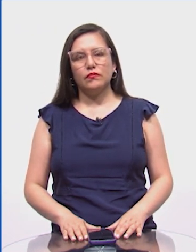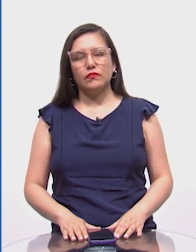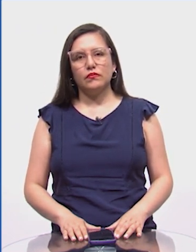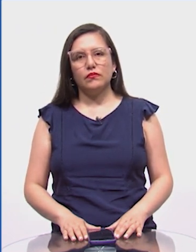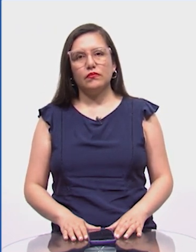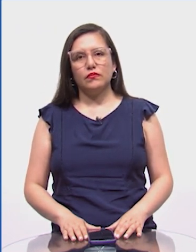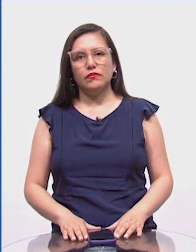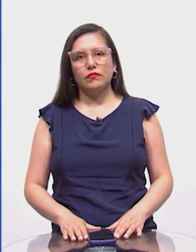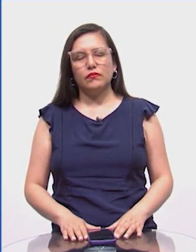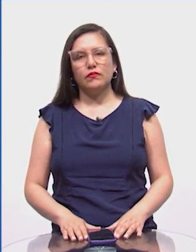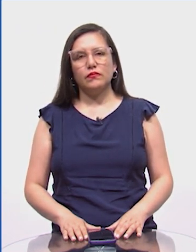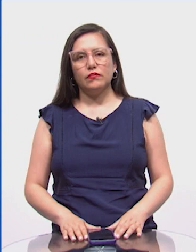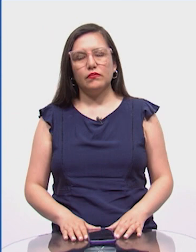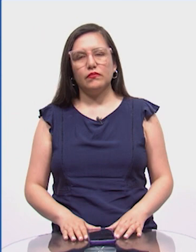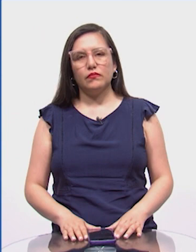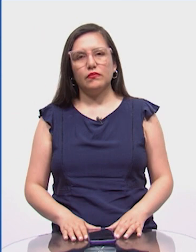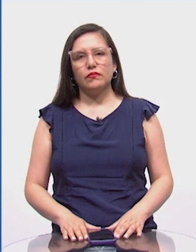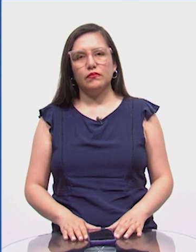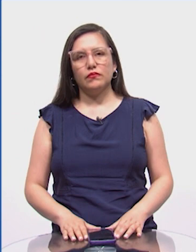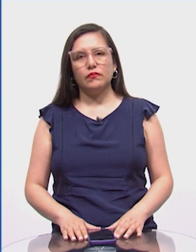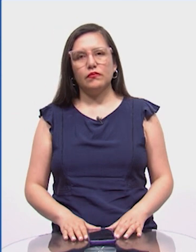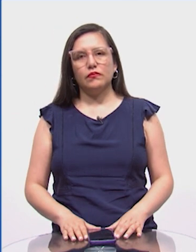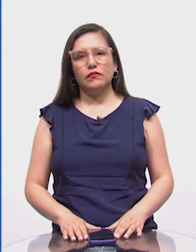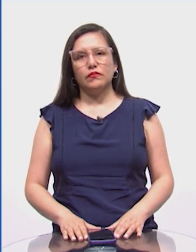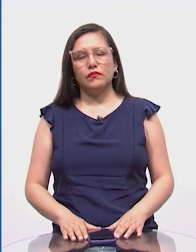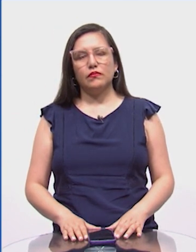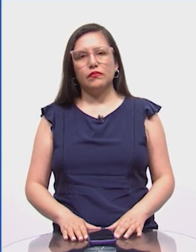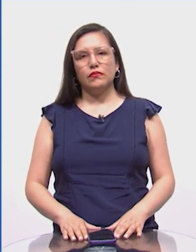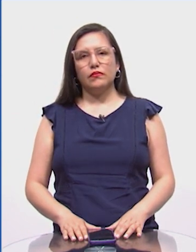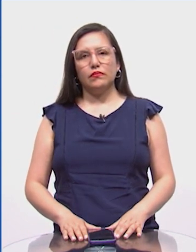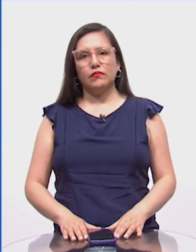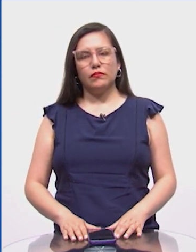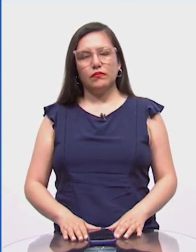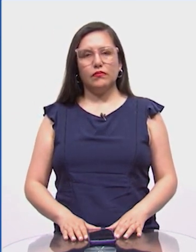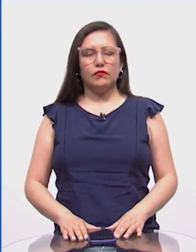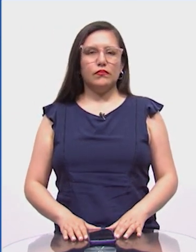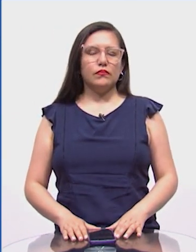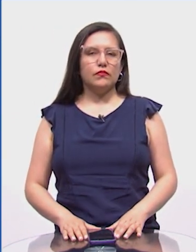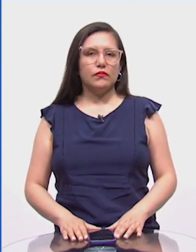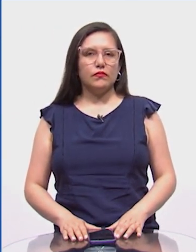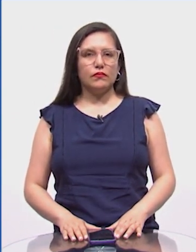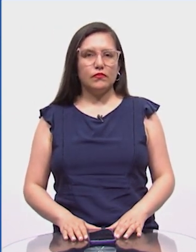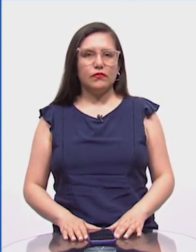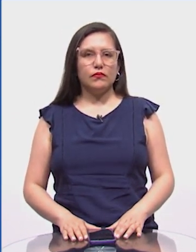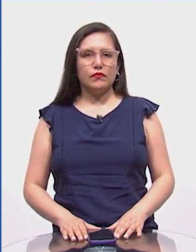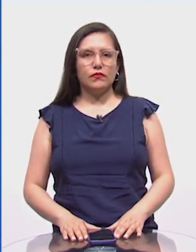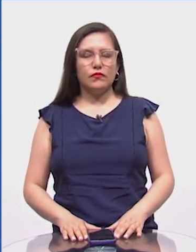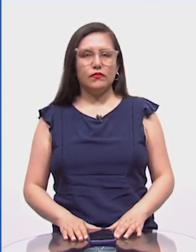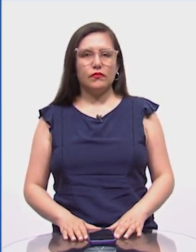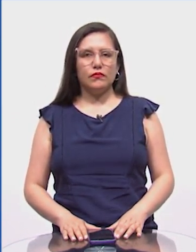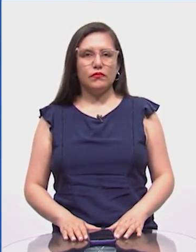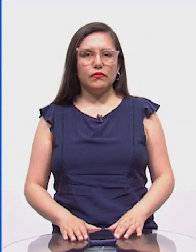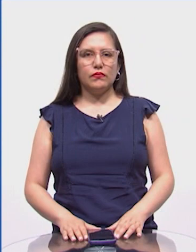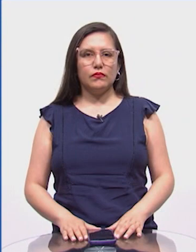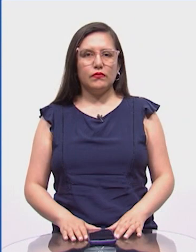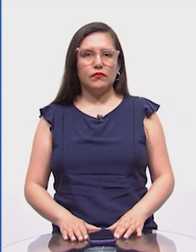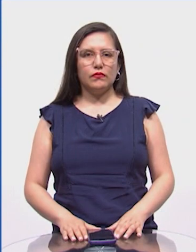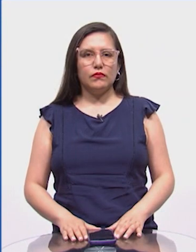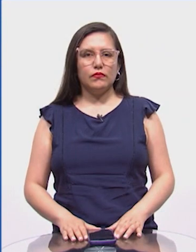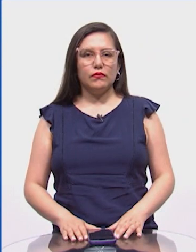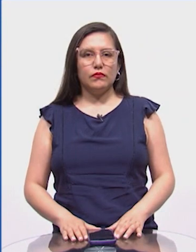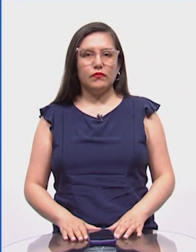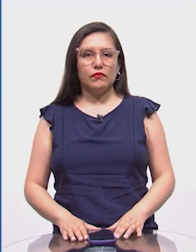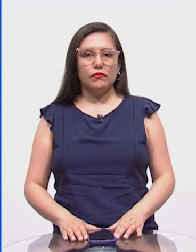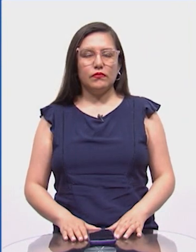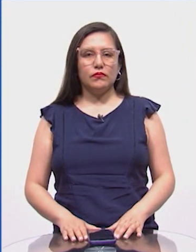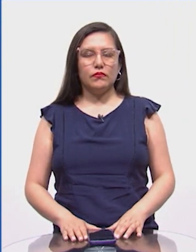privada para que ejecute, para que haya empleo, y a la vez también que aumente la ejecución de la inversión